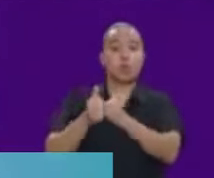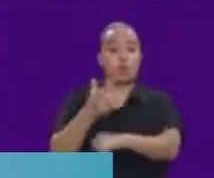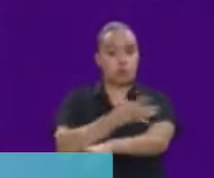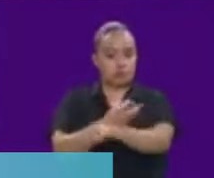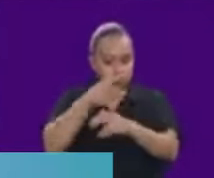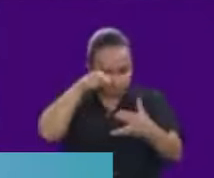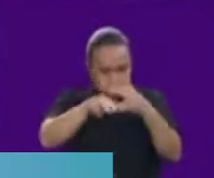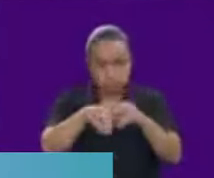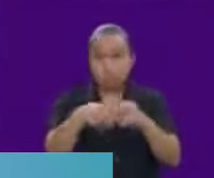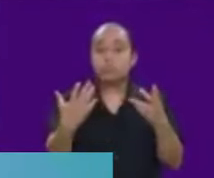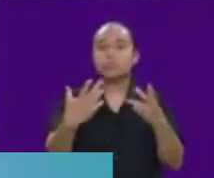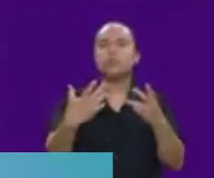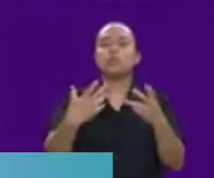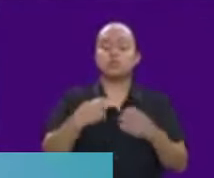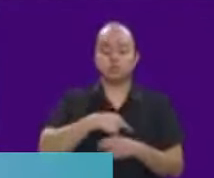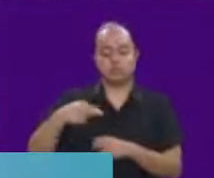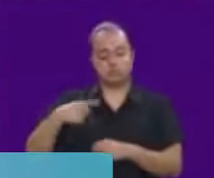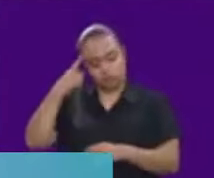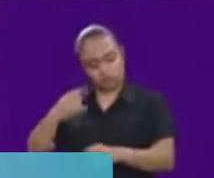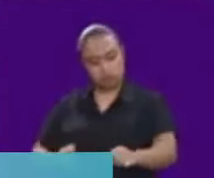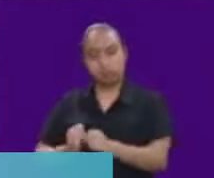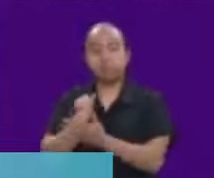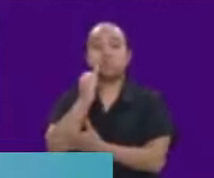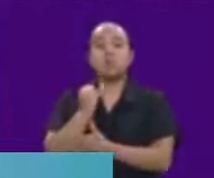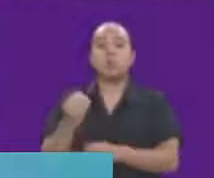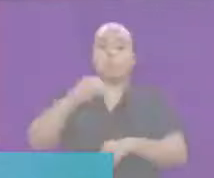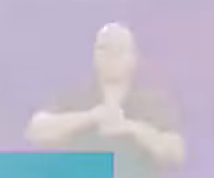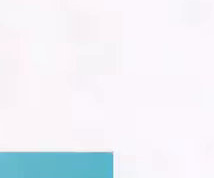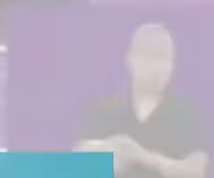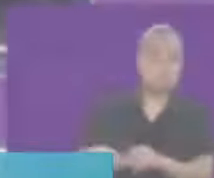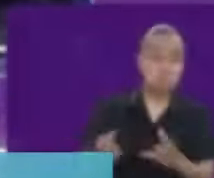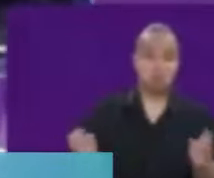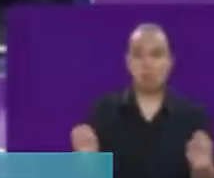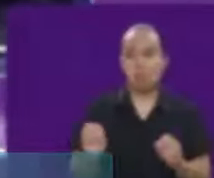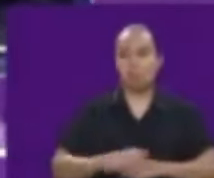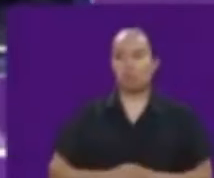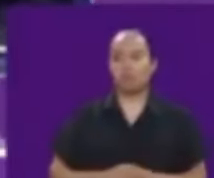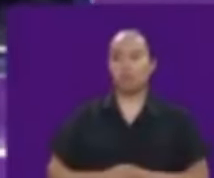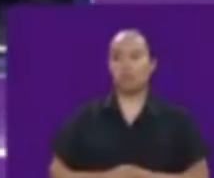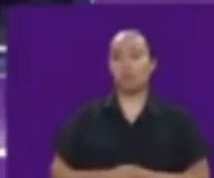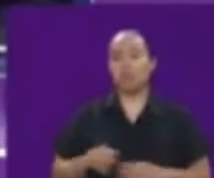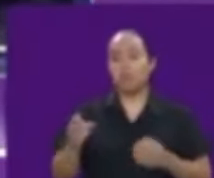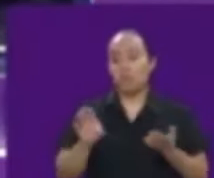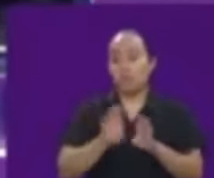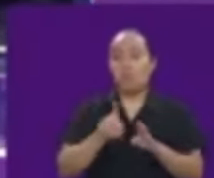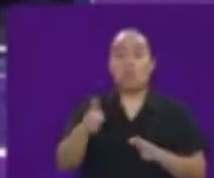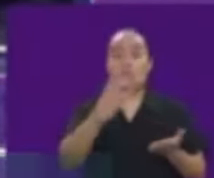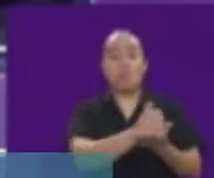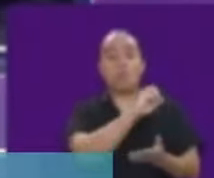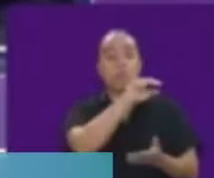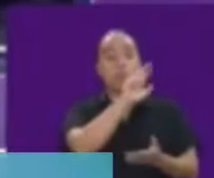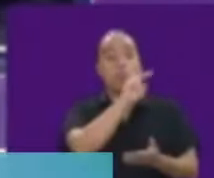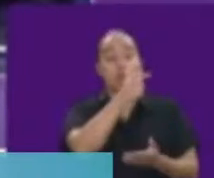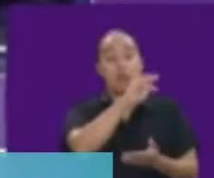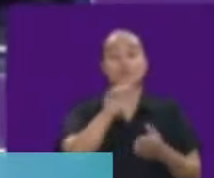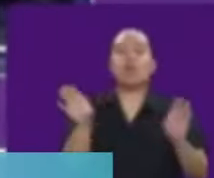y eficiente, se decidirá la instalación de cámaras de seguridad. Y está saludando con sombrero ajeno los logros de Omar García Harfuch.